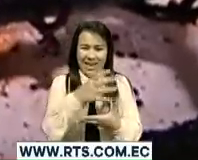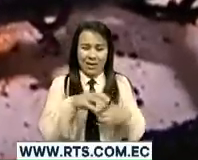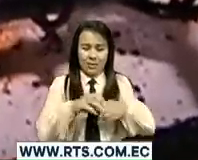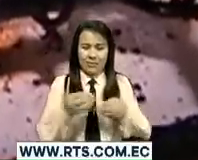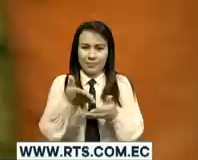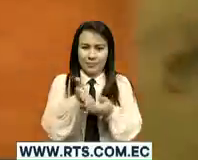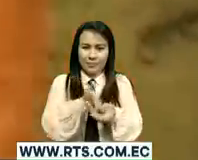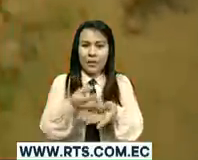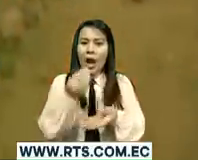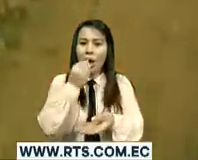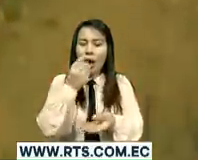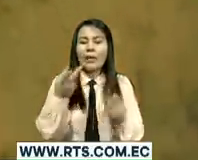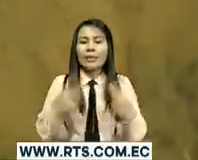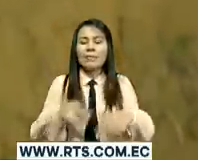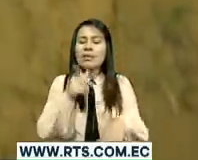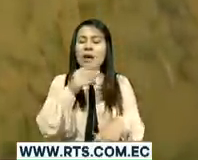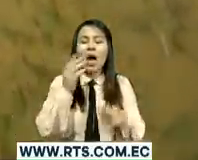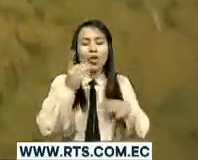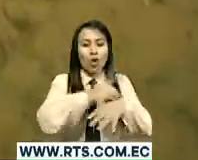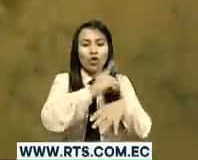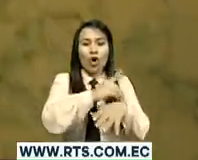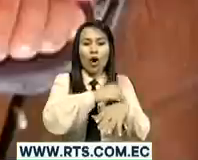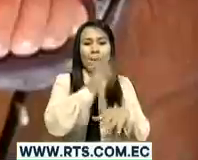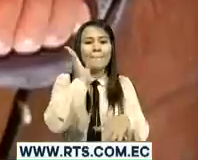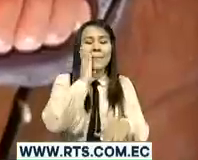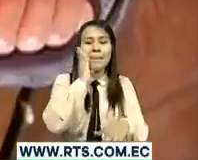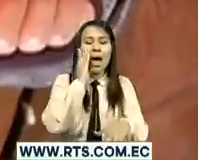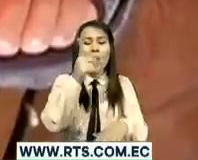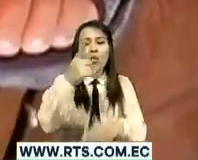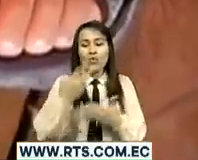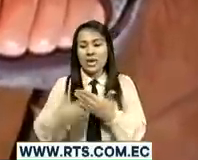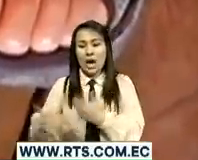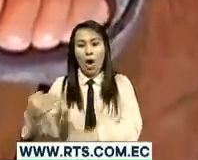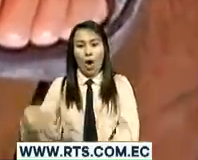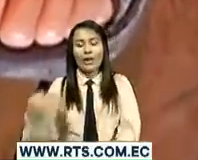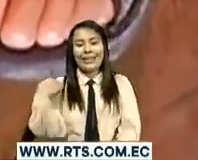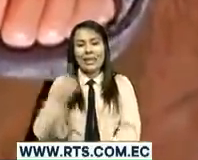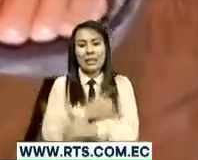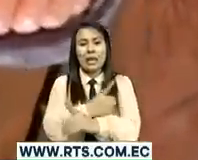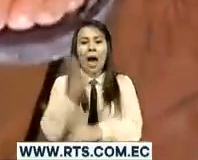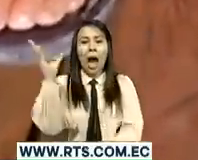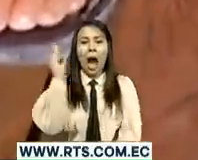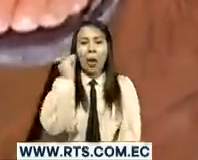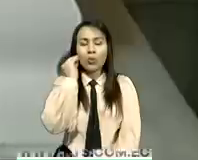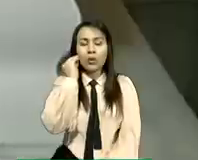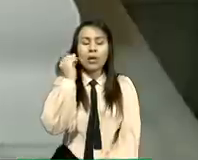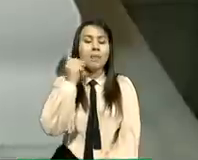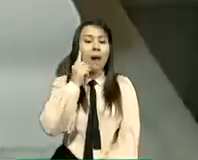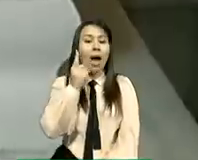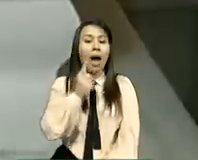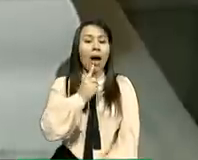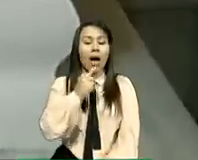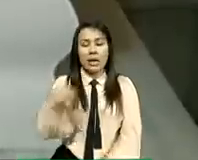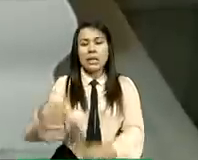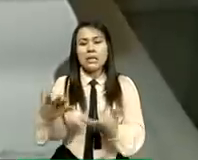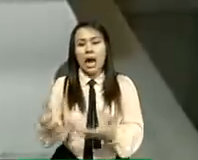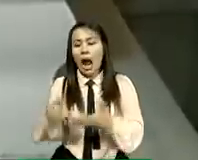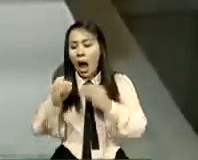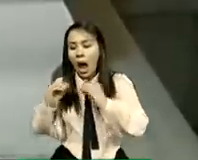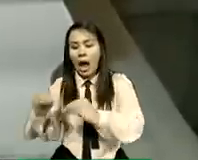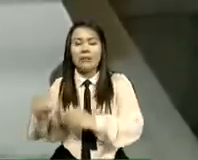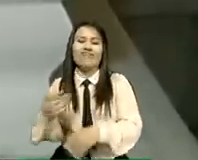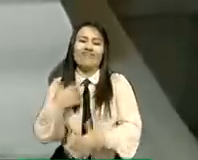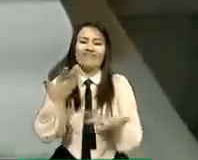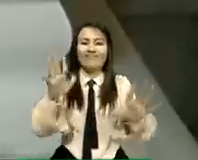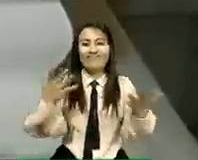para la madre de las gemelas fallecidas y para uno de sus pequeños que tiene discapacidad auditiva. Ellas fueron sepultadas la tarde de